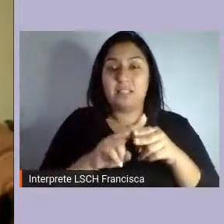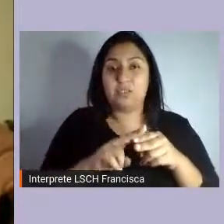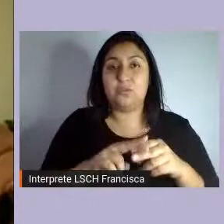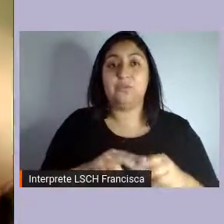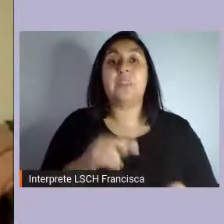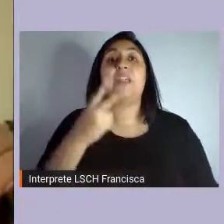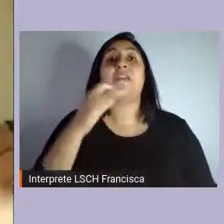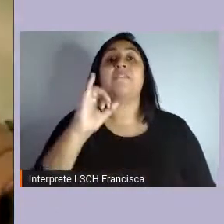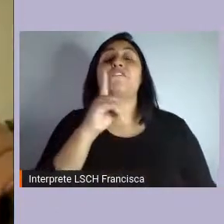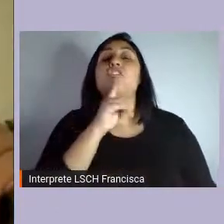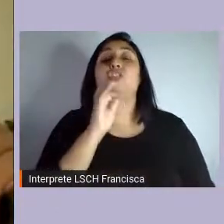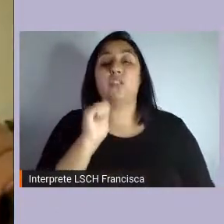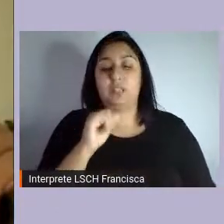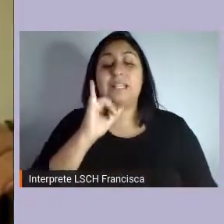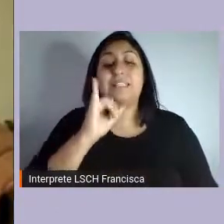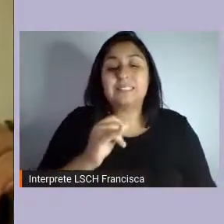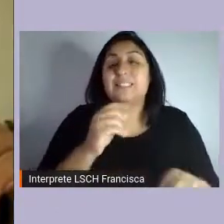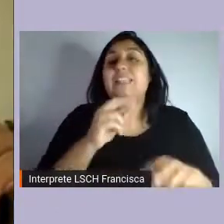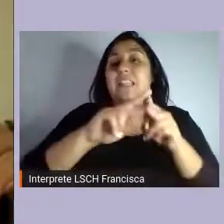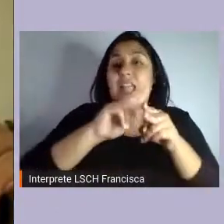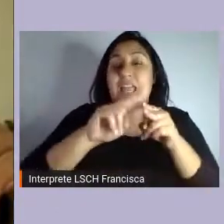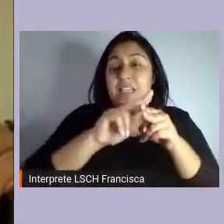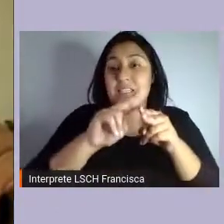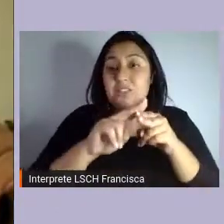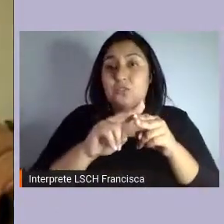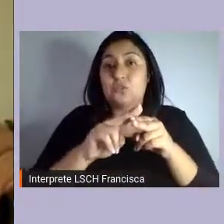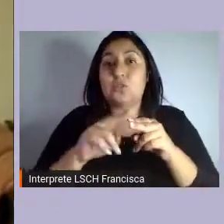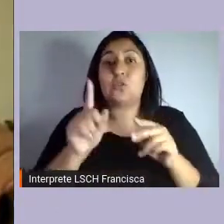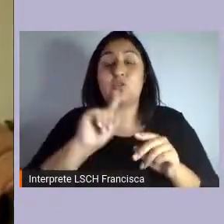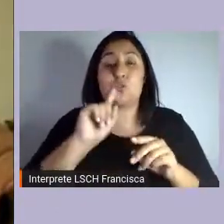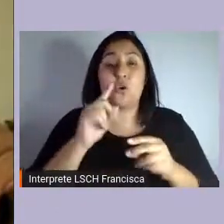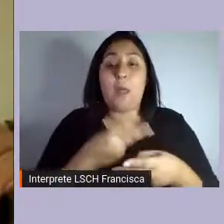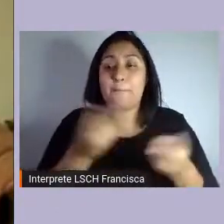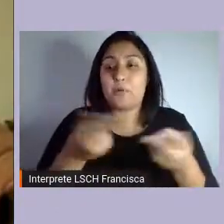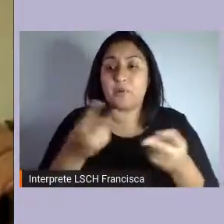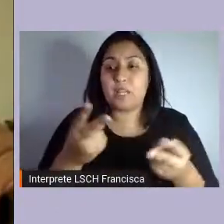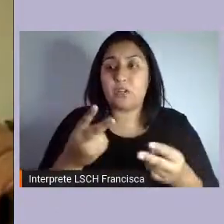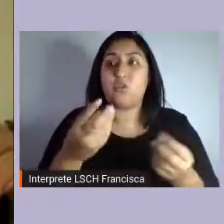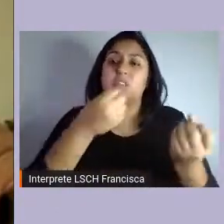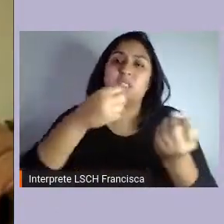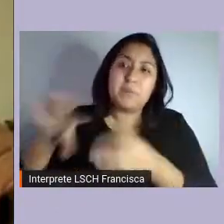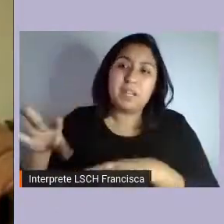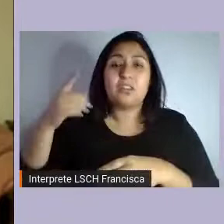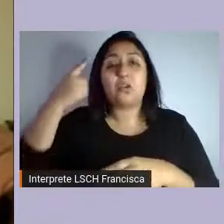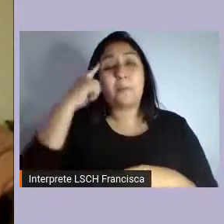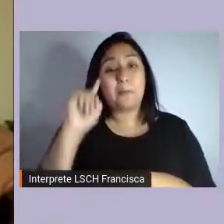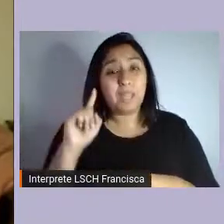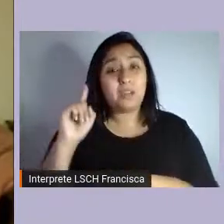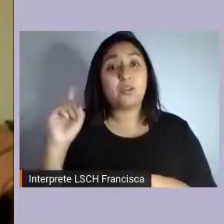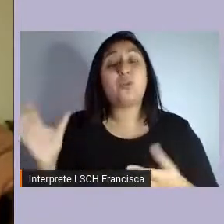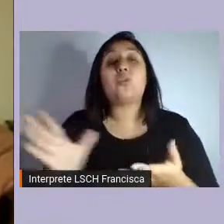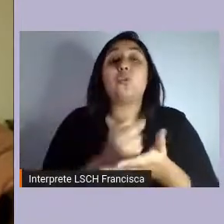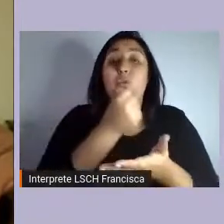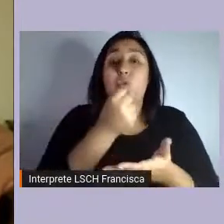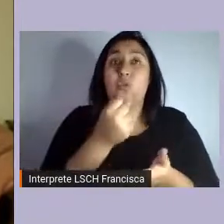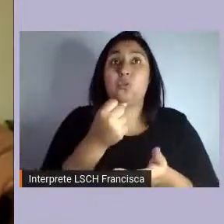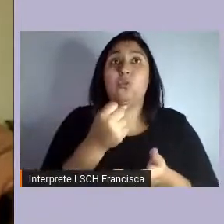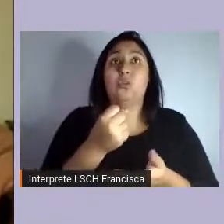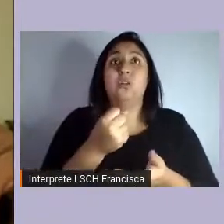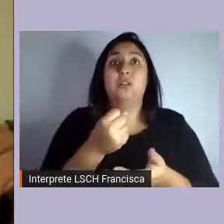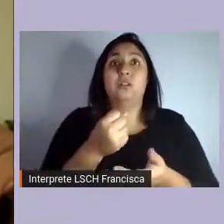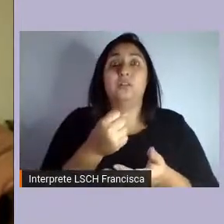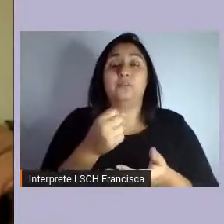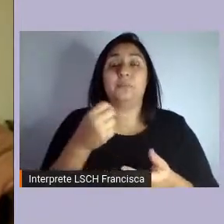perdió entre medio, ¿cierto? Llegó al ministerio, pero concibió esa propia vida, su propio autorretrato. ¿Y qué es lo que había entonces en